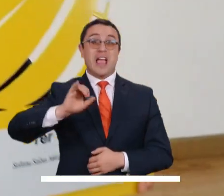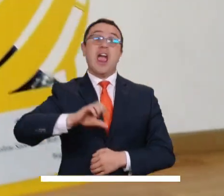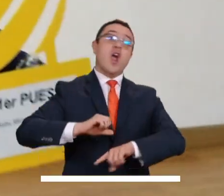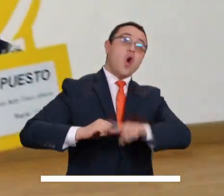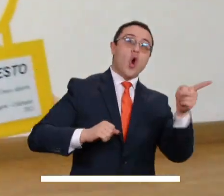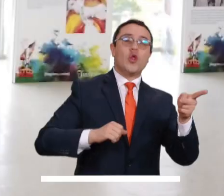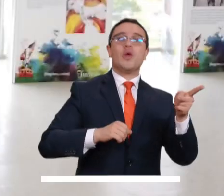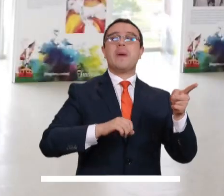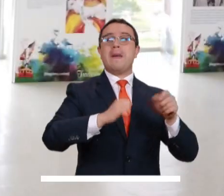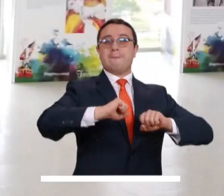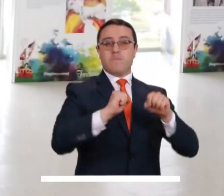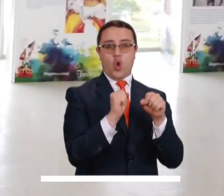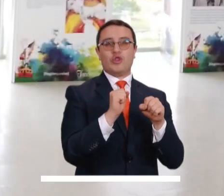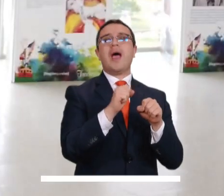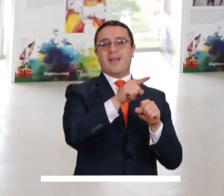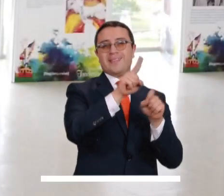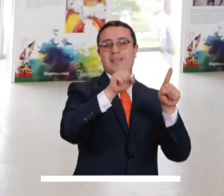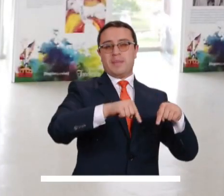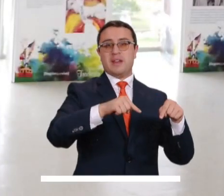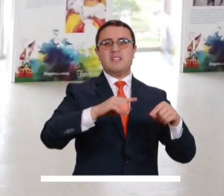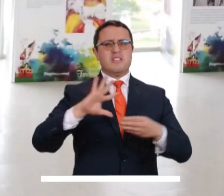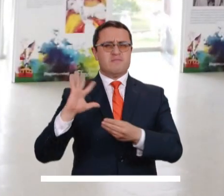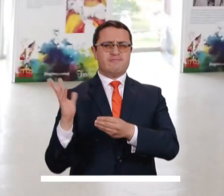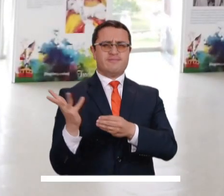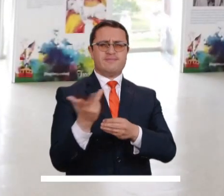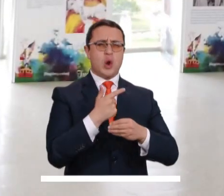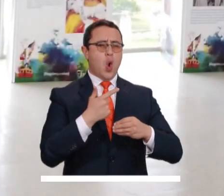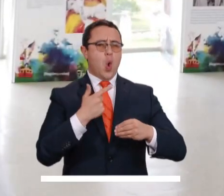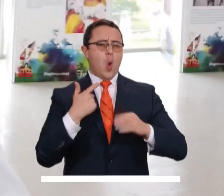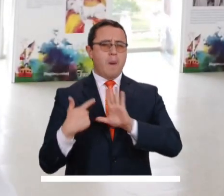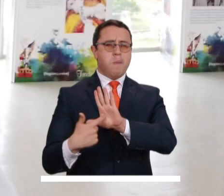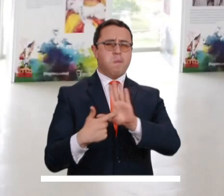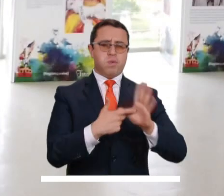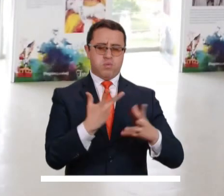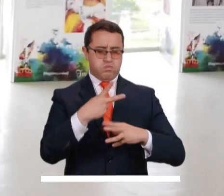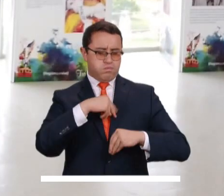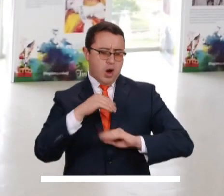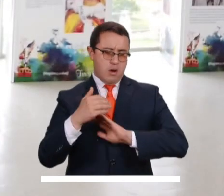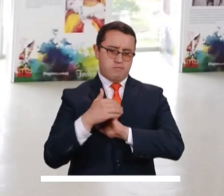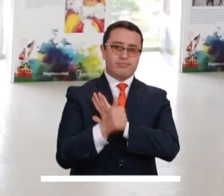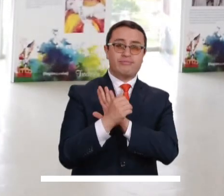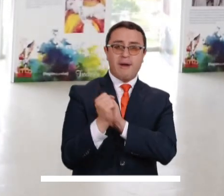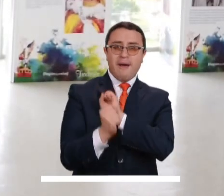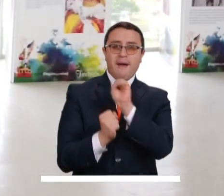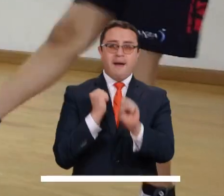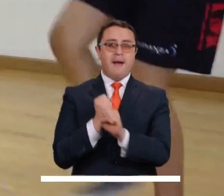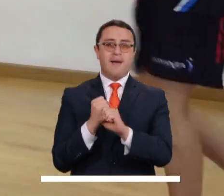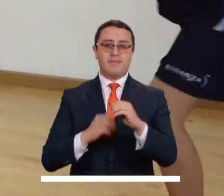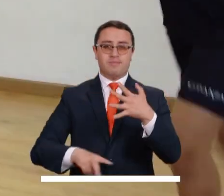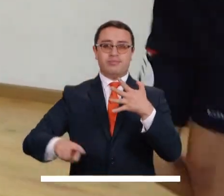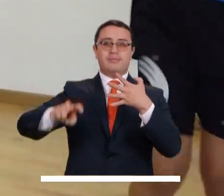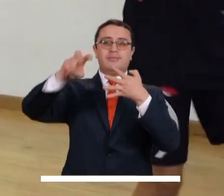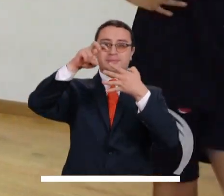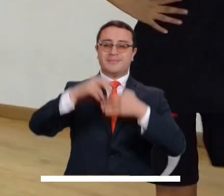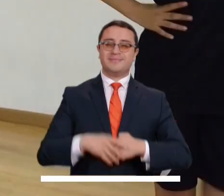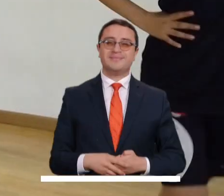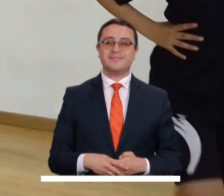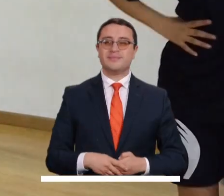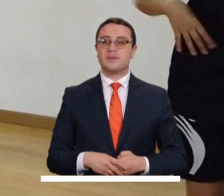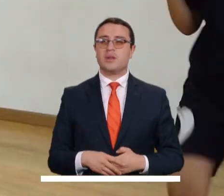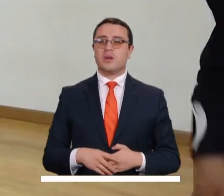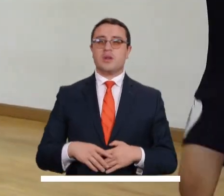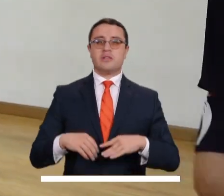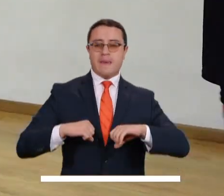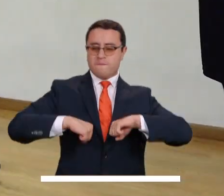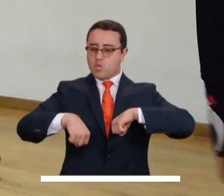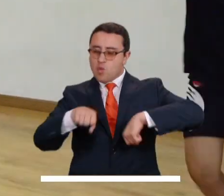Bogotá, ambos pues con un carácter de nivel artístico bastante impresionante en la edad y la categoría de estos niños. Movimientos precisos